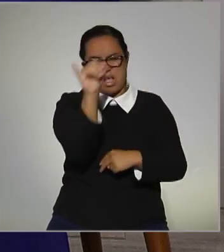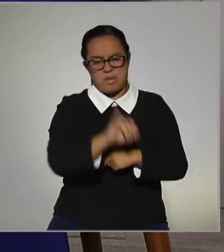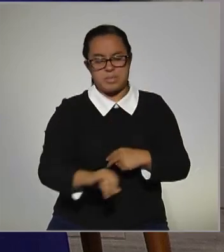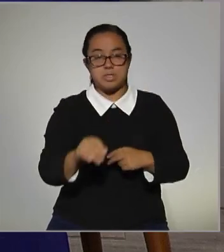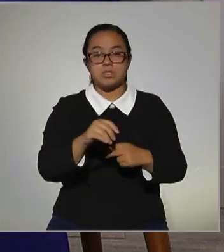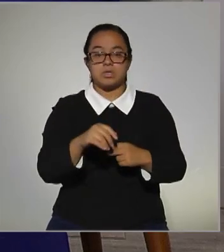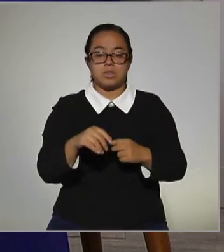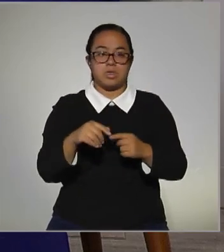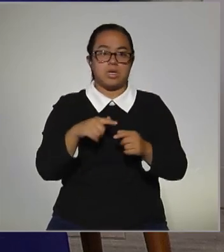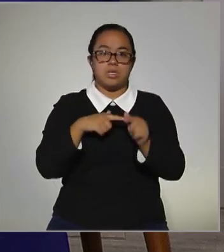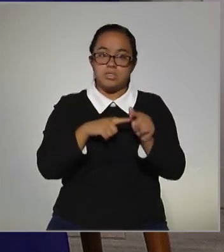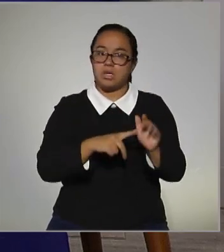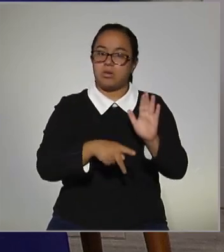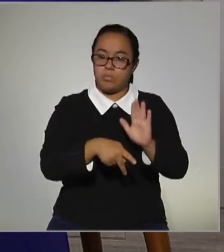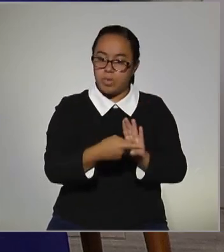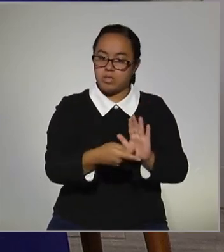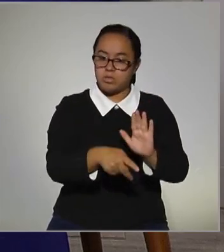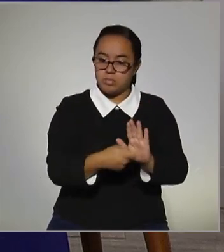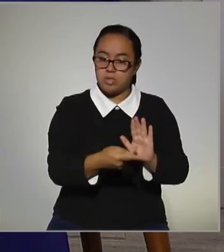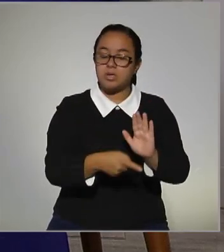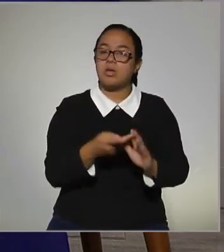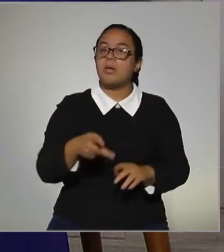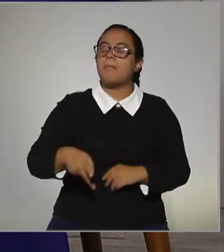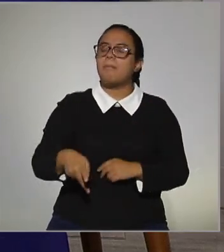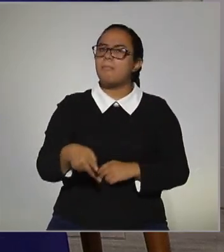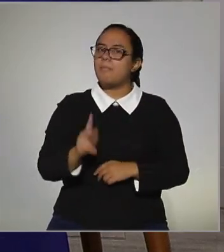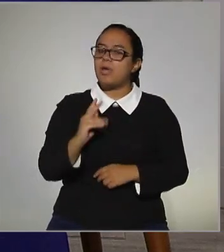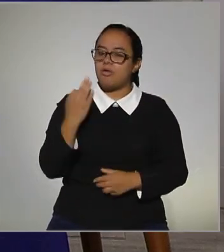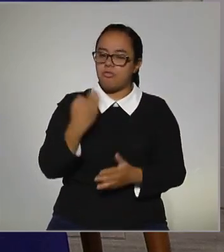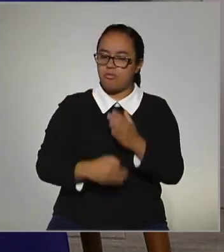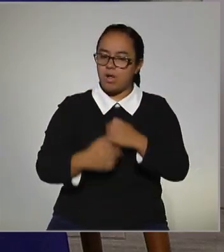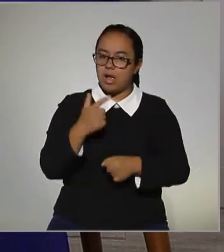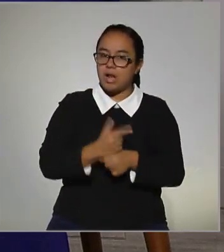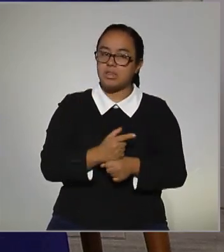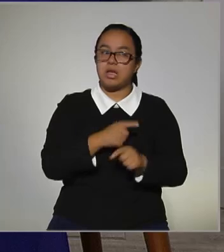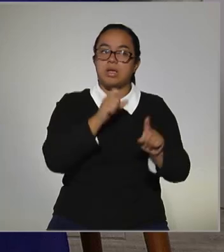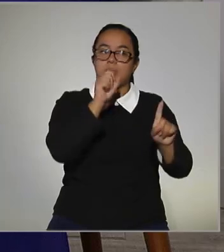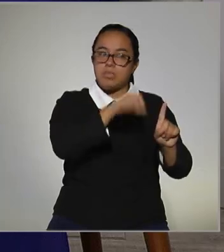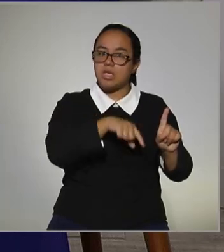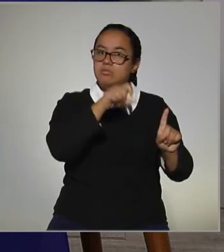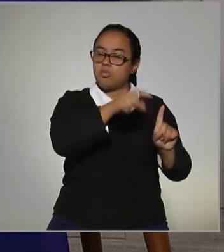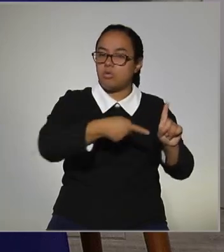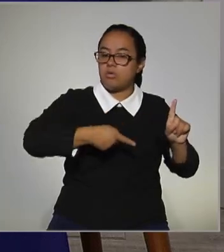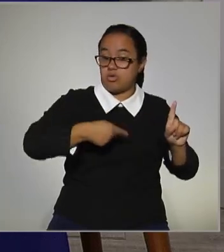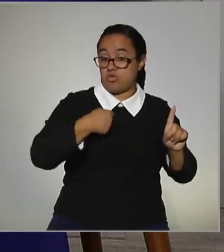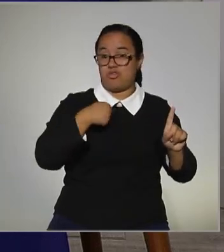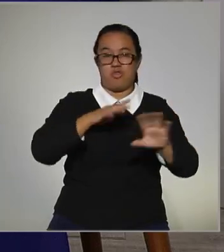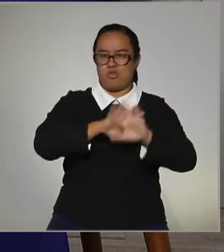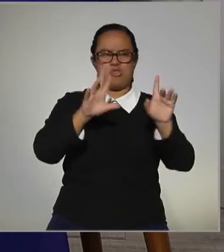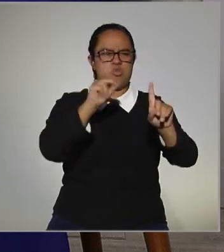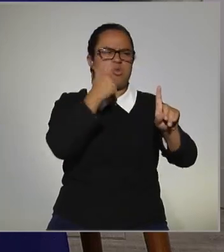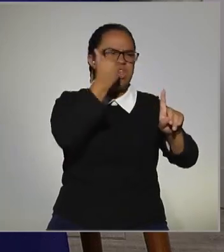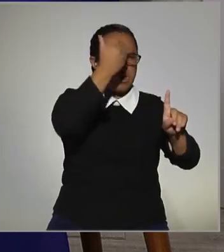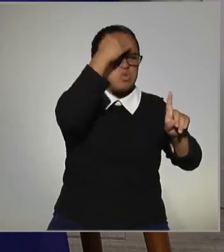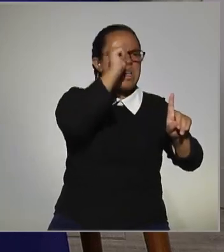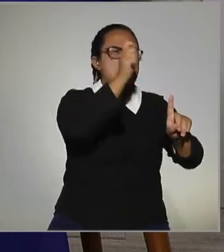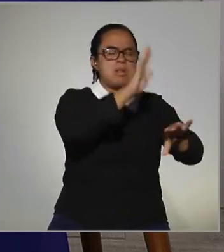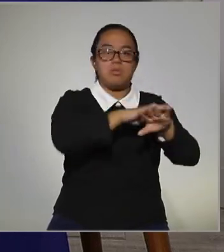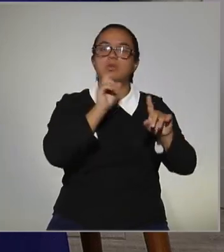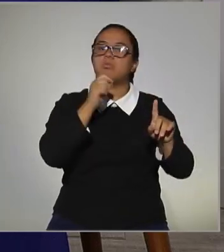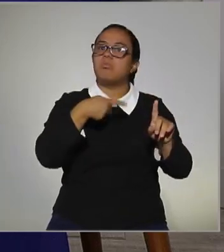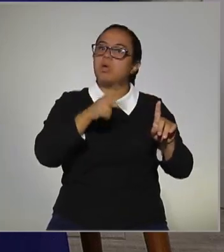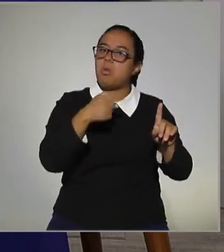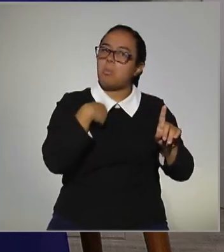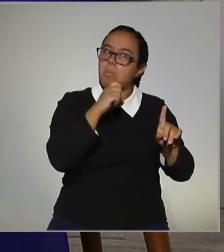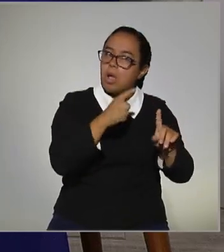puede dejar de decirlo, pero no se da uno cuenta de que no puede dejar de hablar de ese sujeto del que uno supuestamente nada quiere saber. Y al mismo